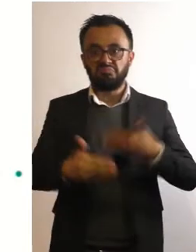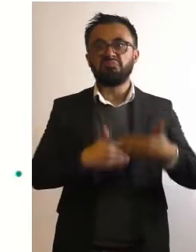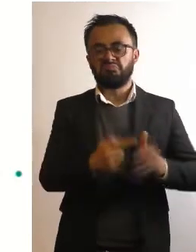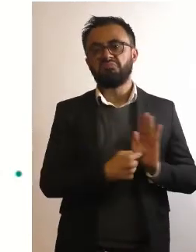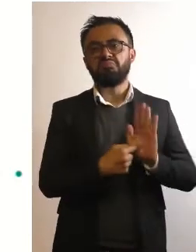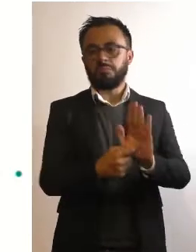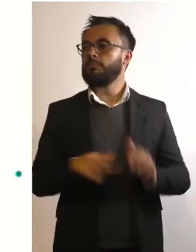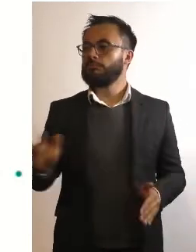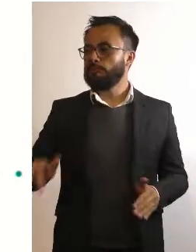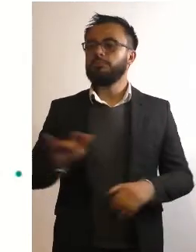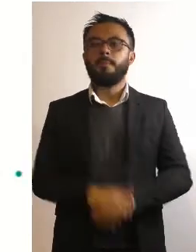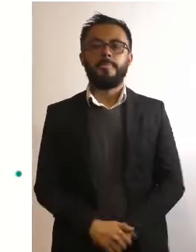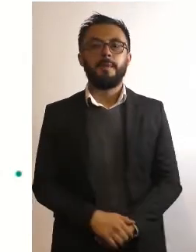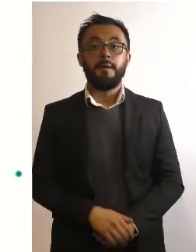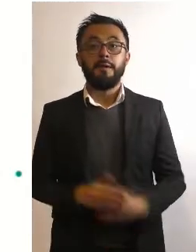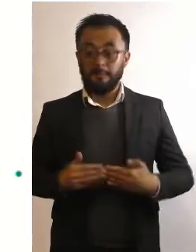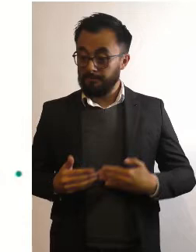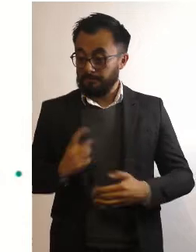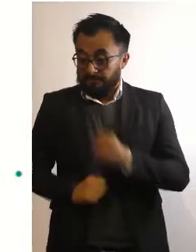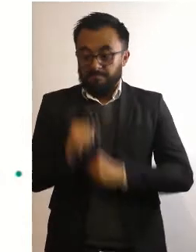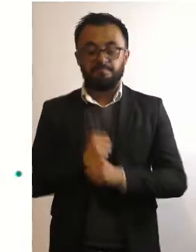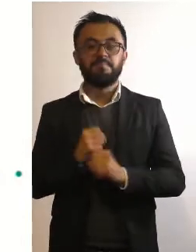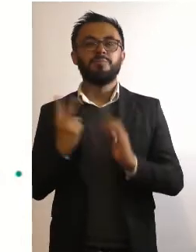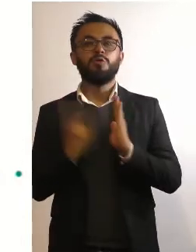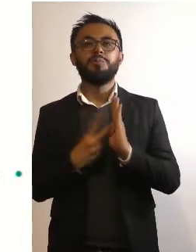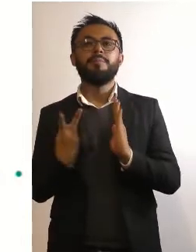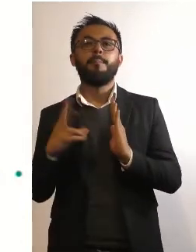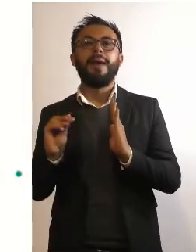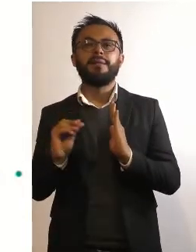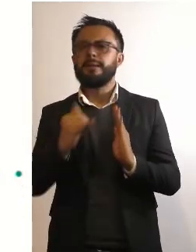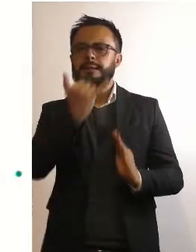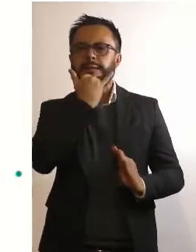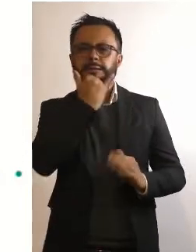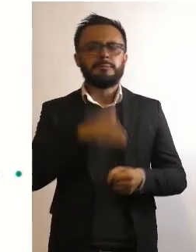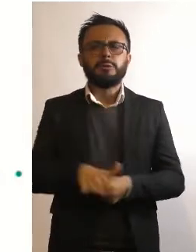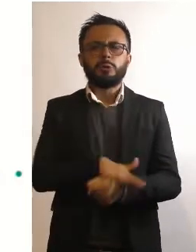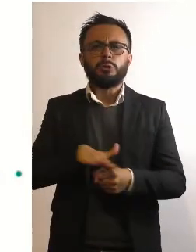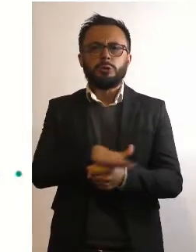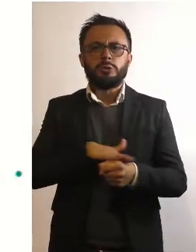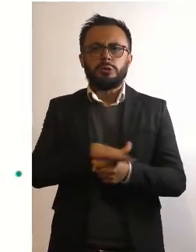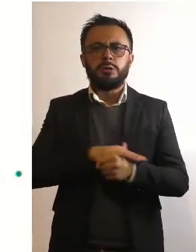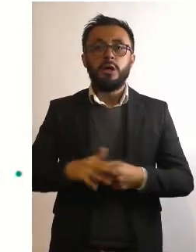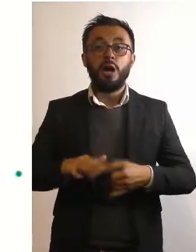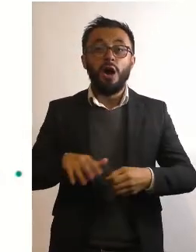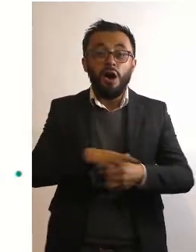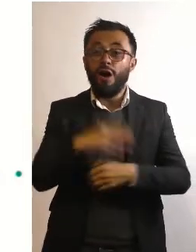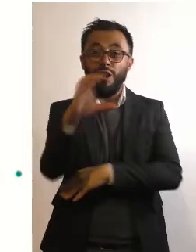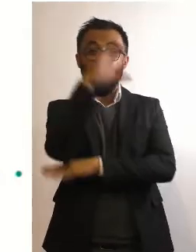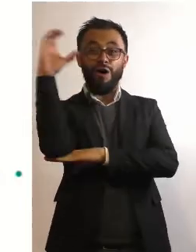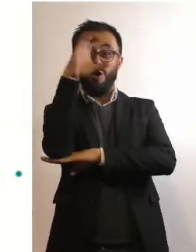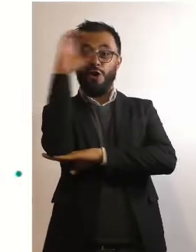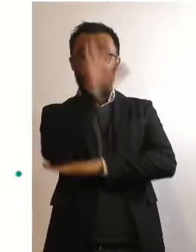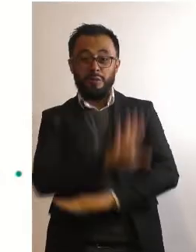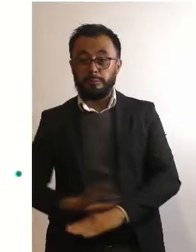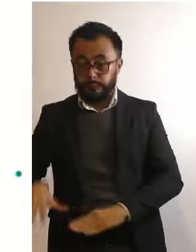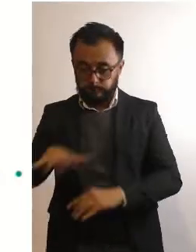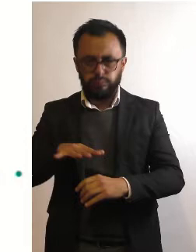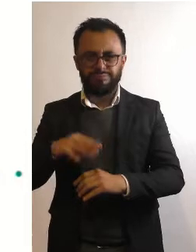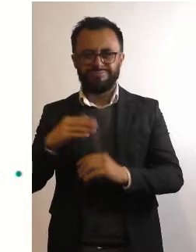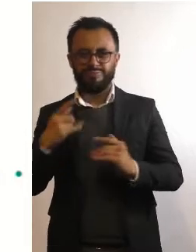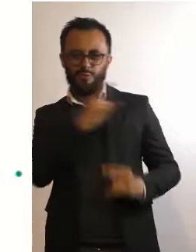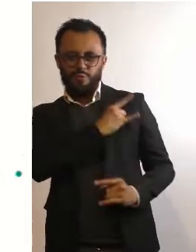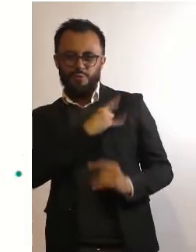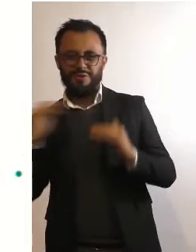Para el 2020, el 23% de las instituciones de educación superior eran acreditadas y